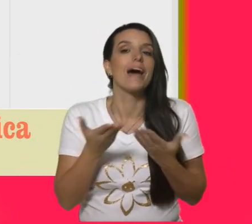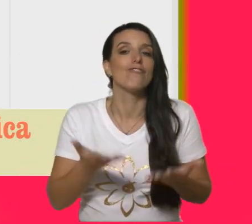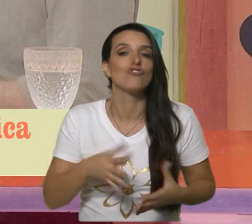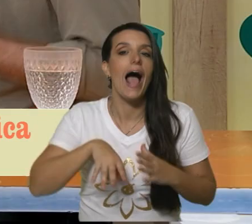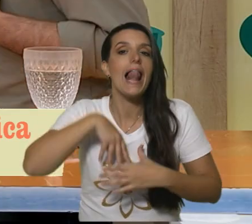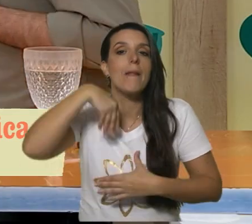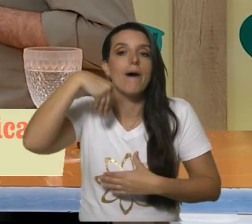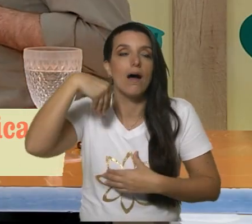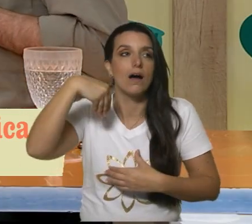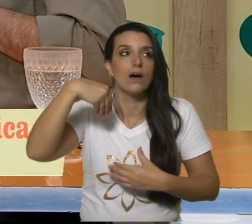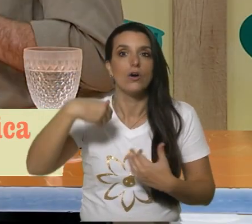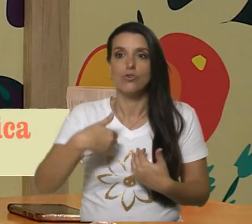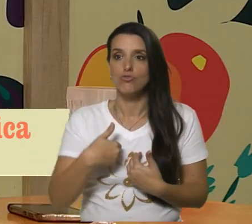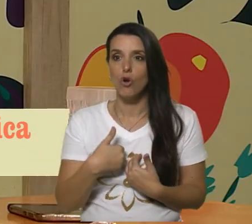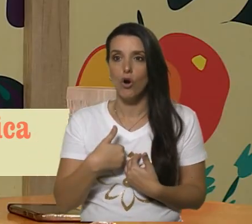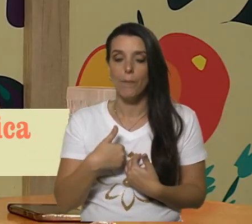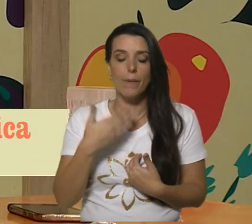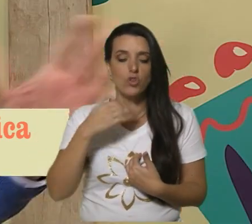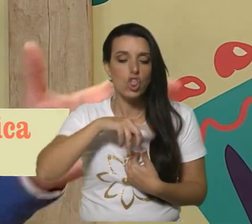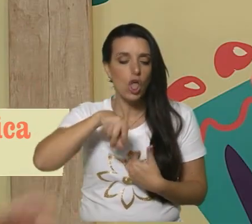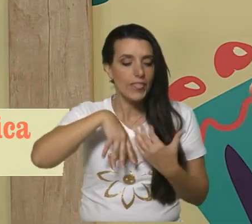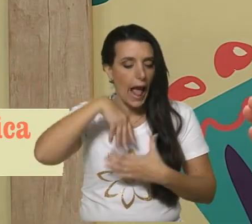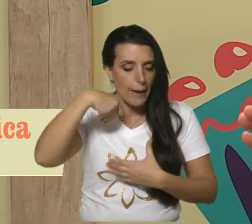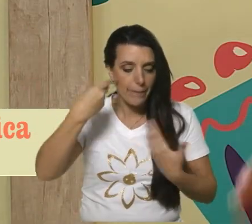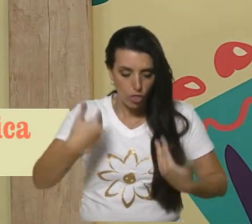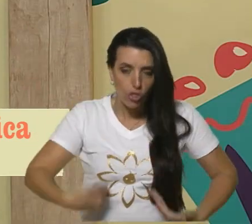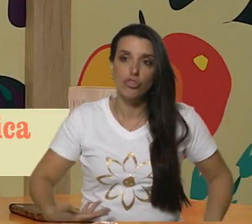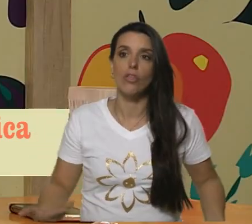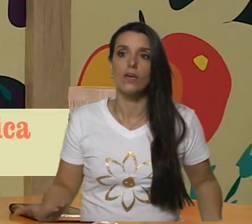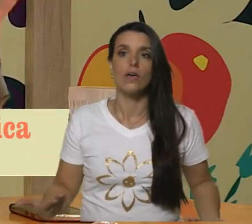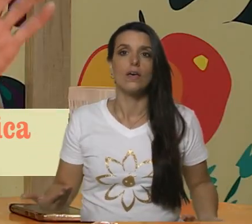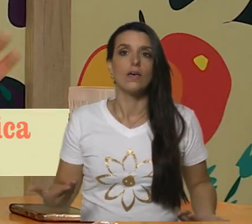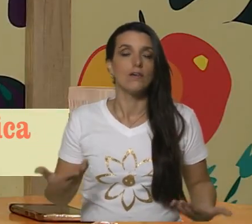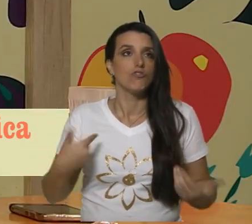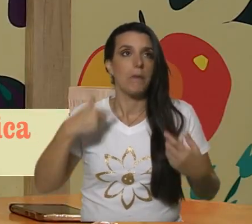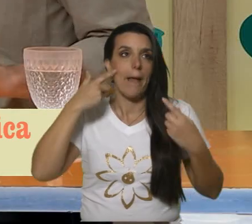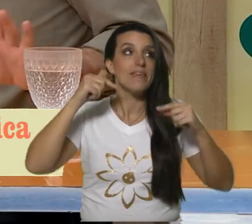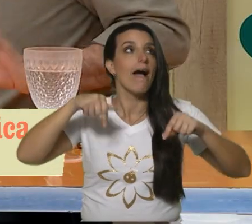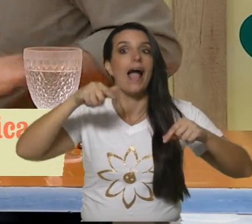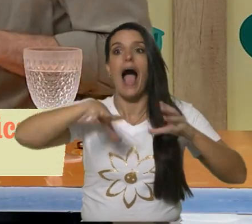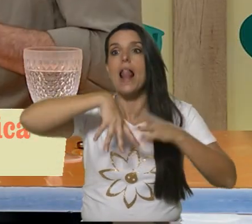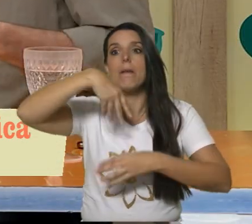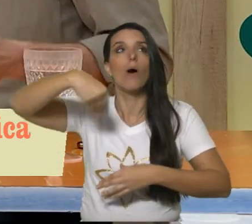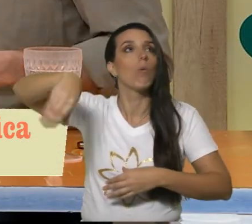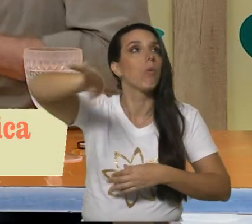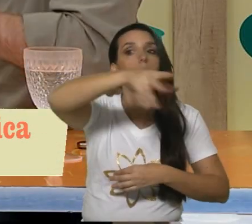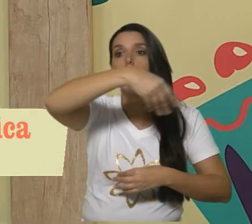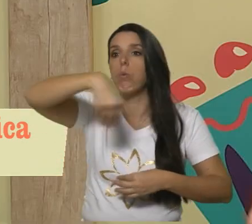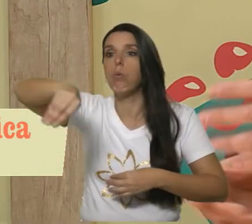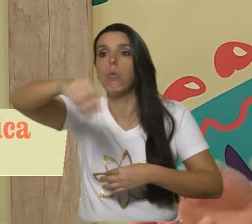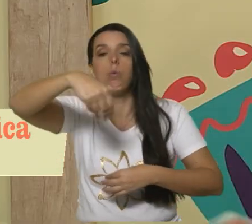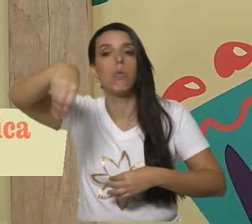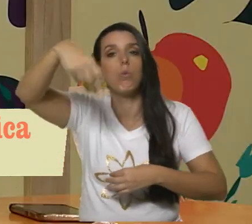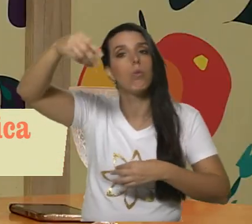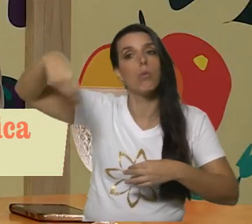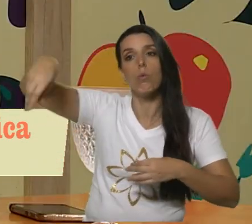vos yo me preguntaría Dónde está el alma no Dónde está el alma Bueno también yo creo que quedamos acá noo